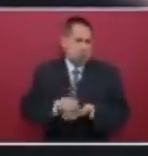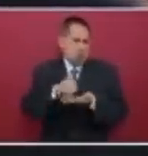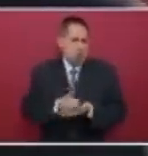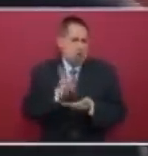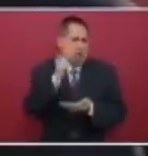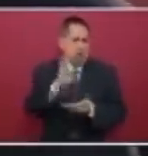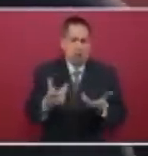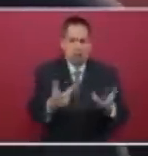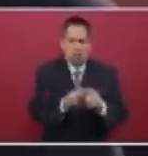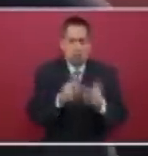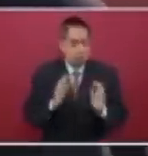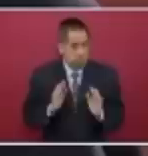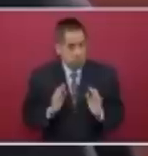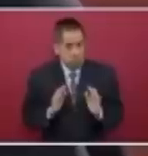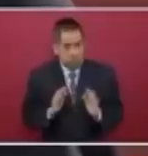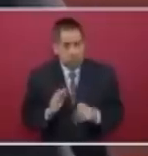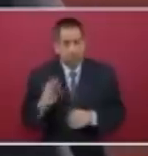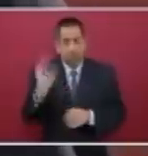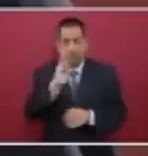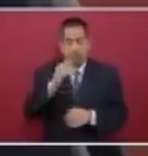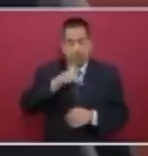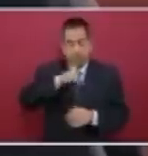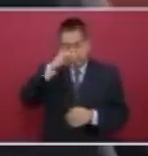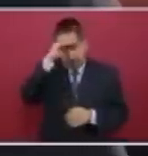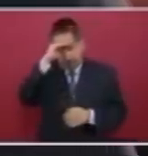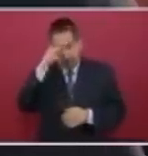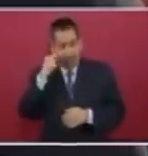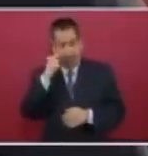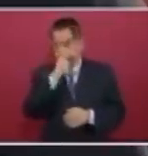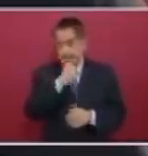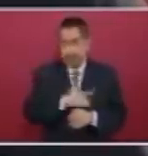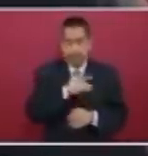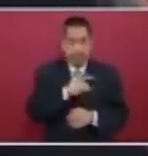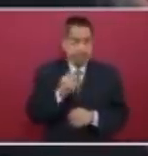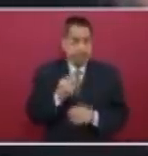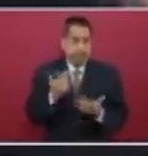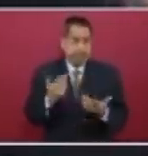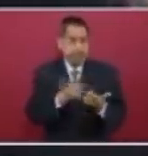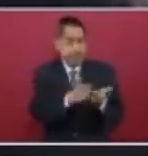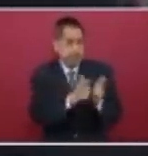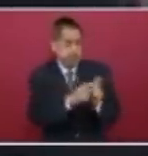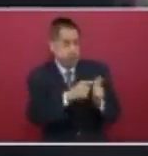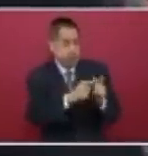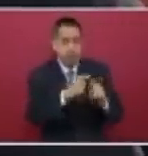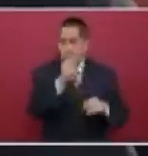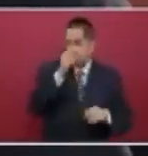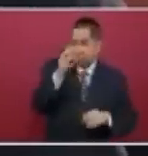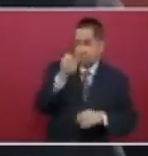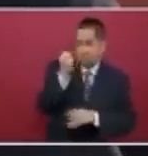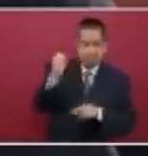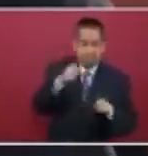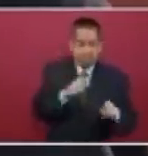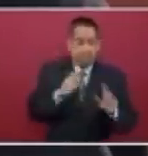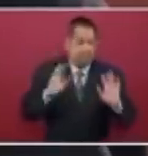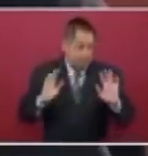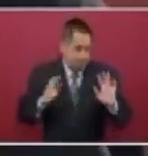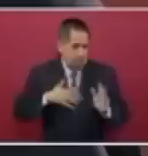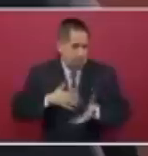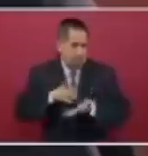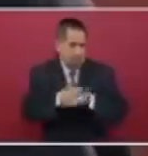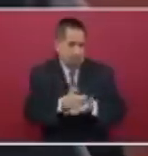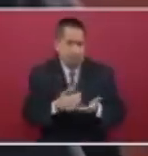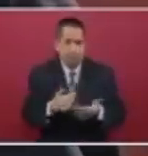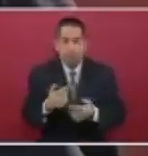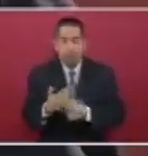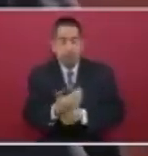si lo considera así este grupo que protesta si no